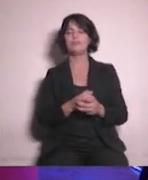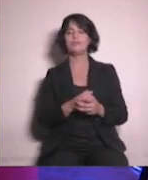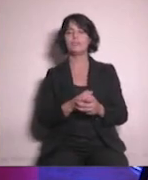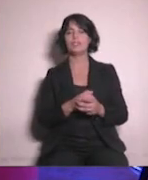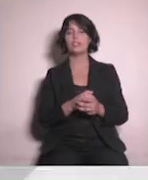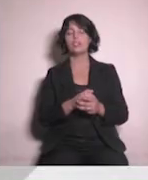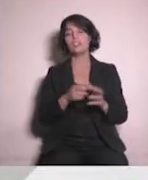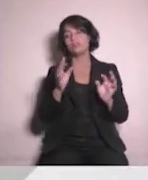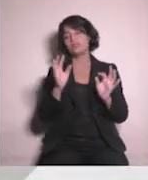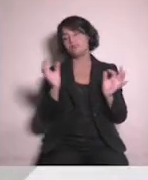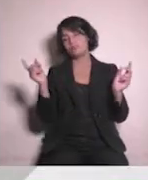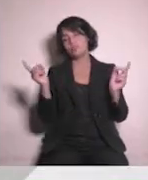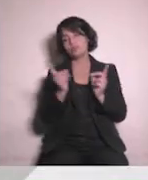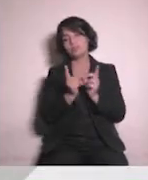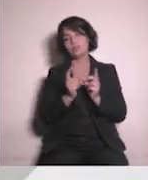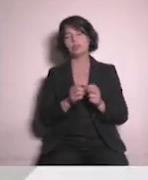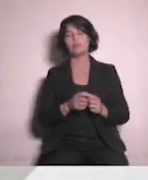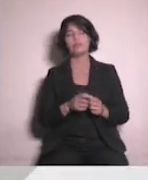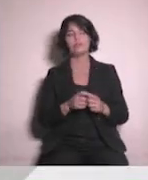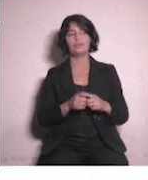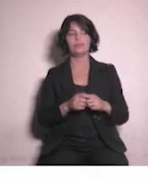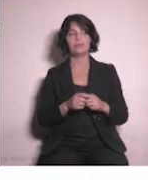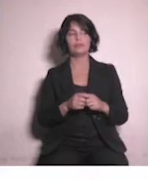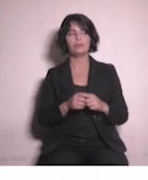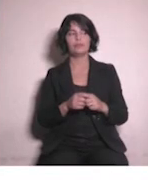En síntesis,